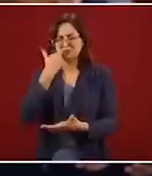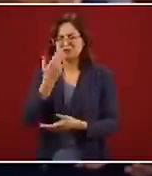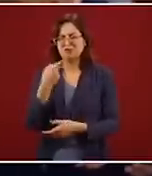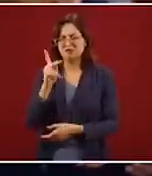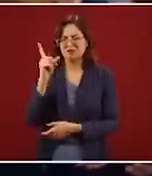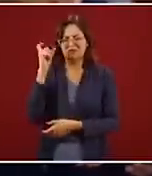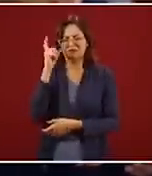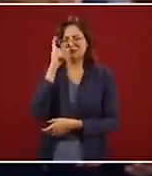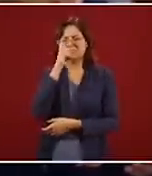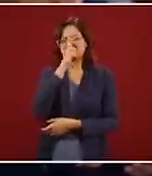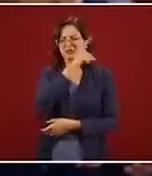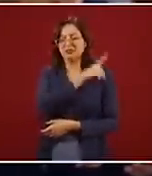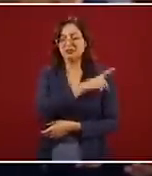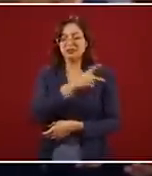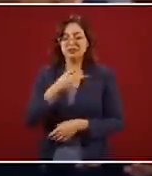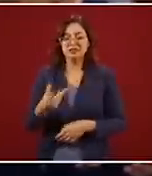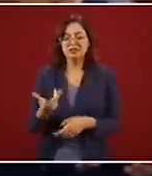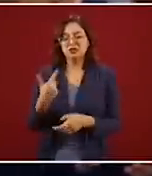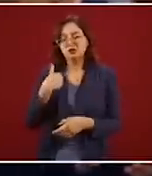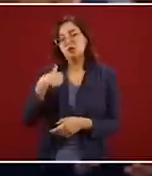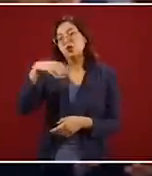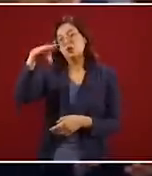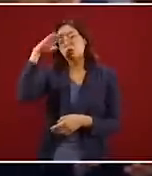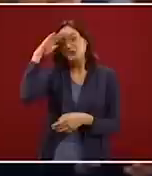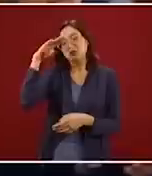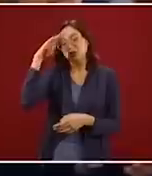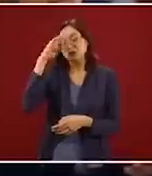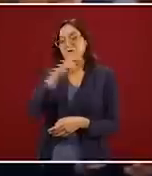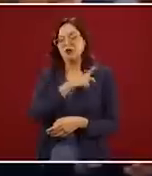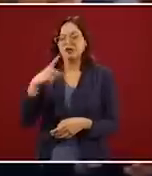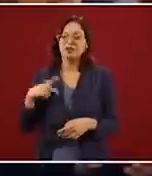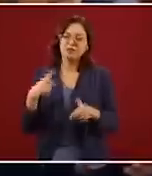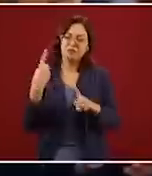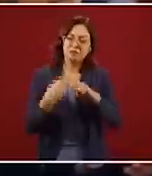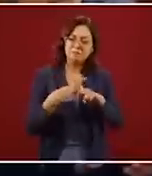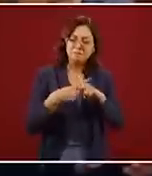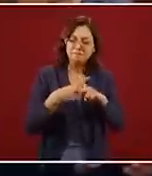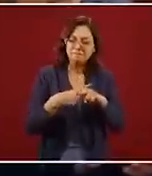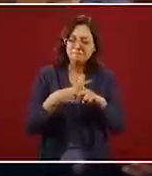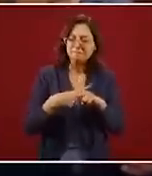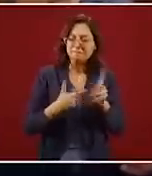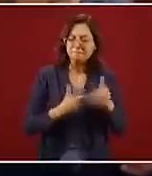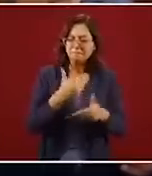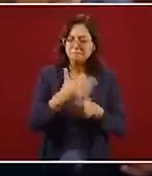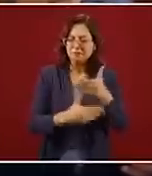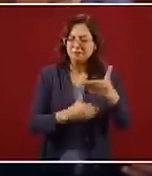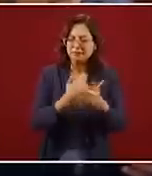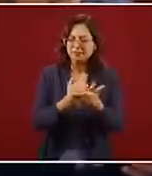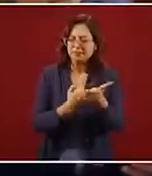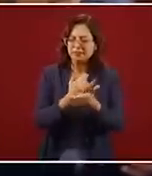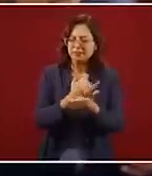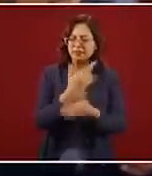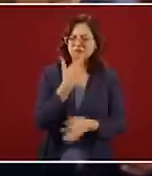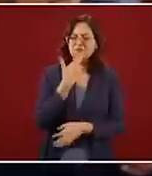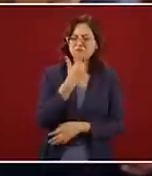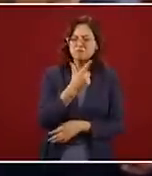hasta qué punto los indicadores claves de desempeño y otros métodos cuantitativos para la evaluación y toma de decisiones están siendo utilizados